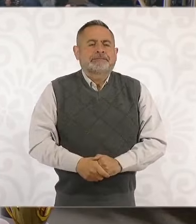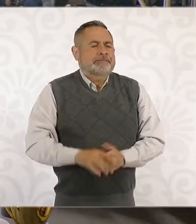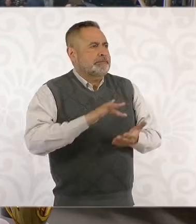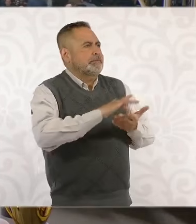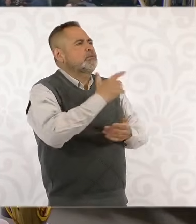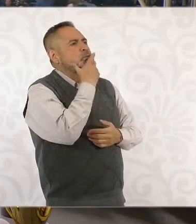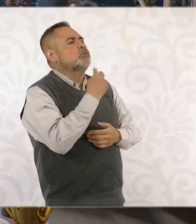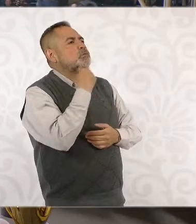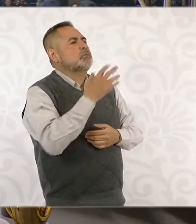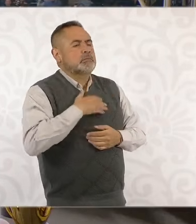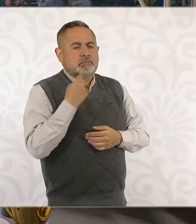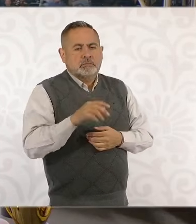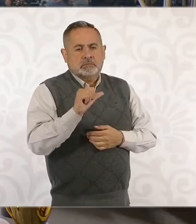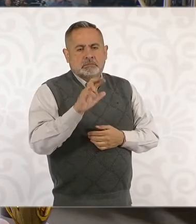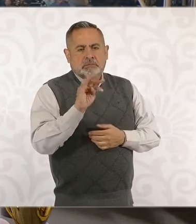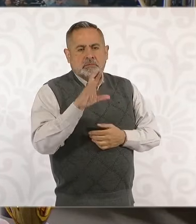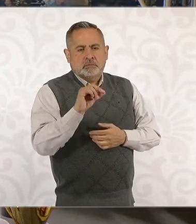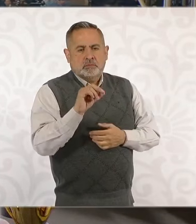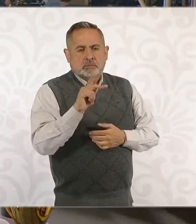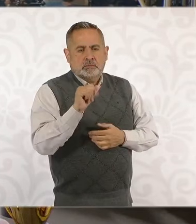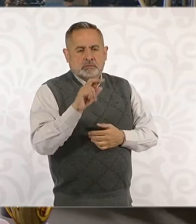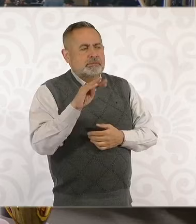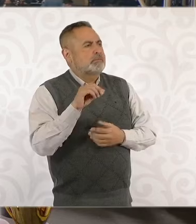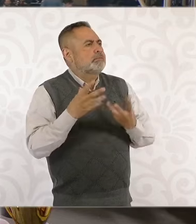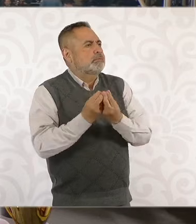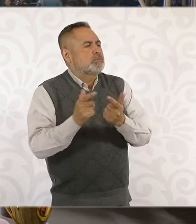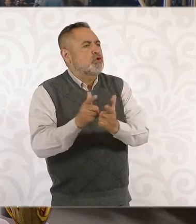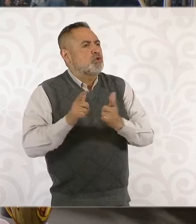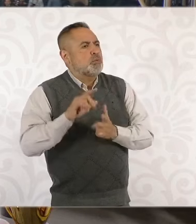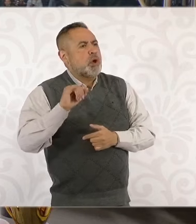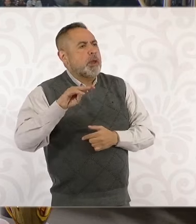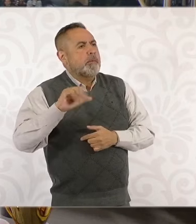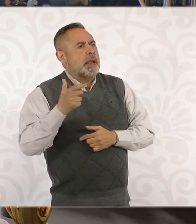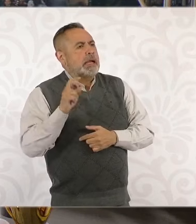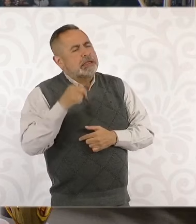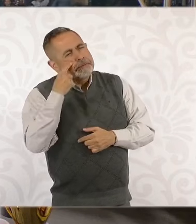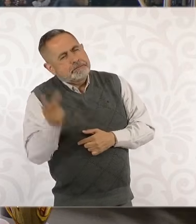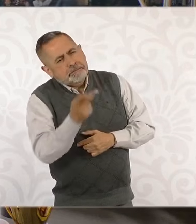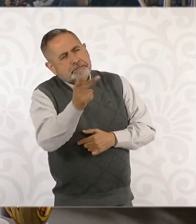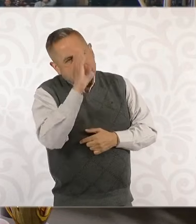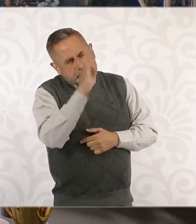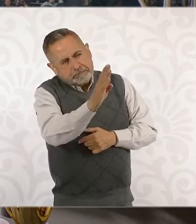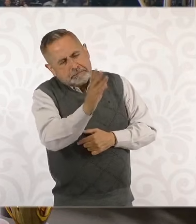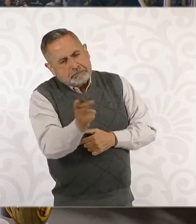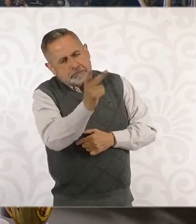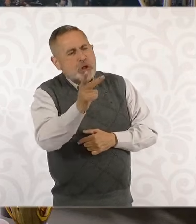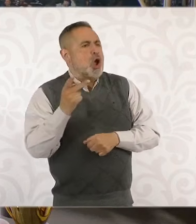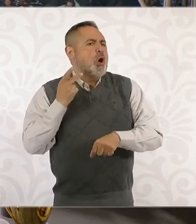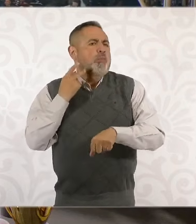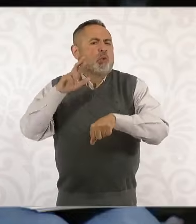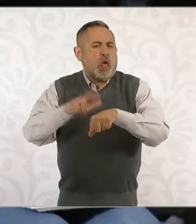Gracias, presidente. Arturo Páramo, de Grupo Imagen. Primero quisiera hacer una pregunta para el